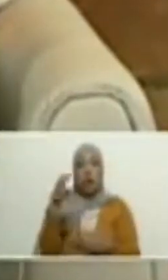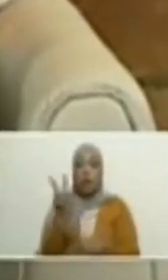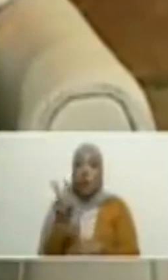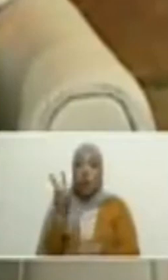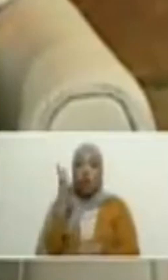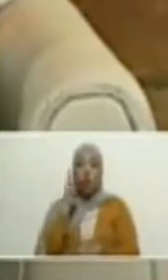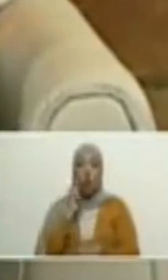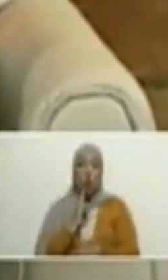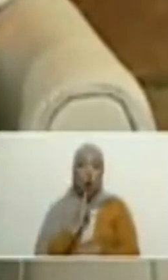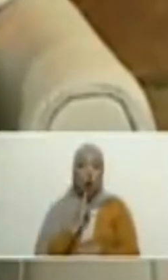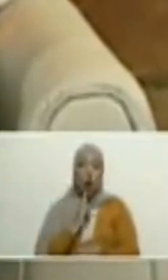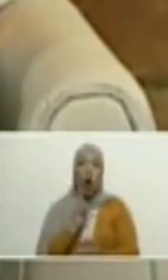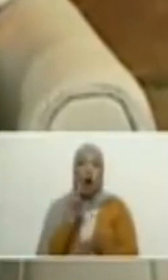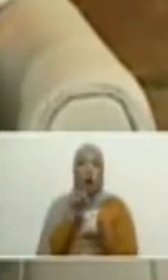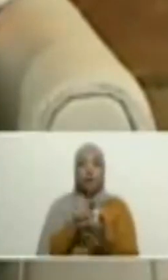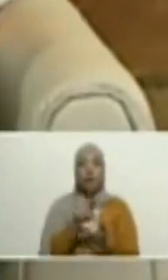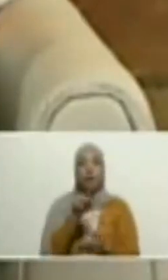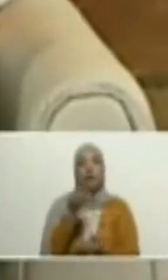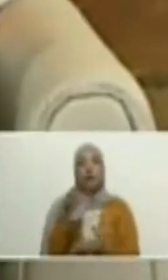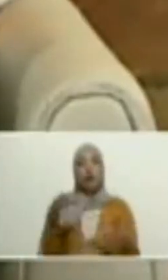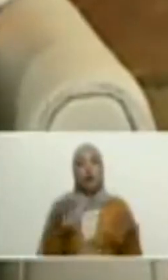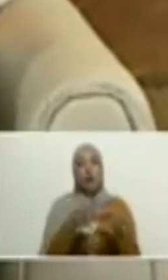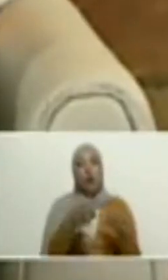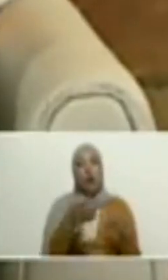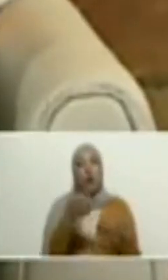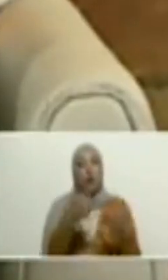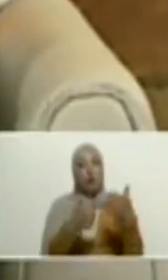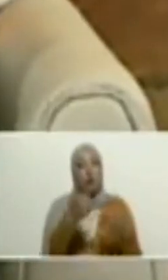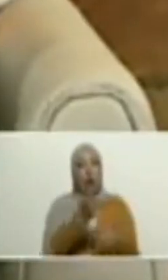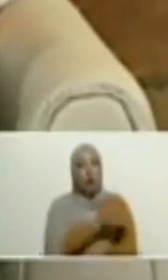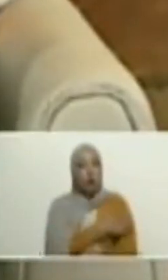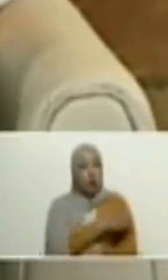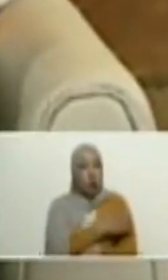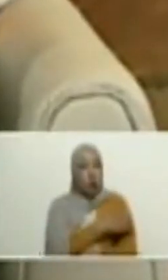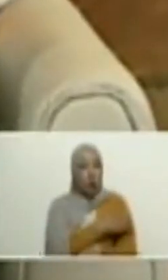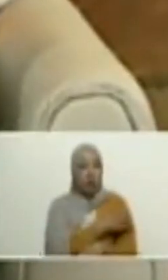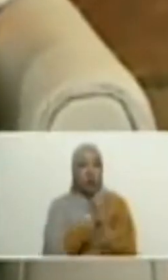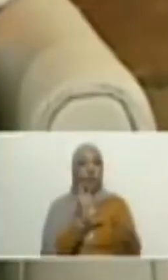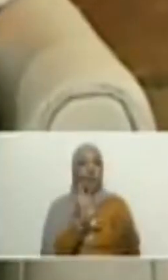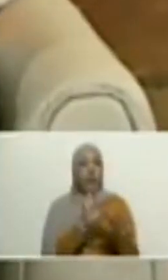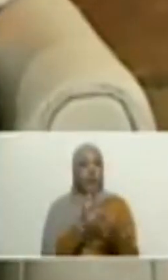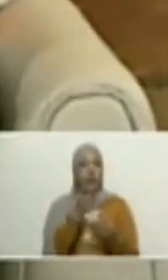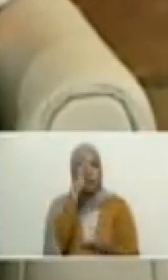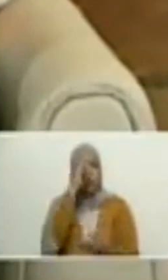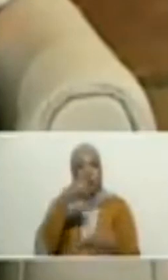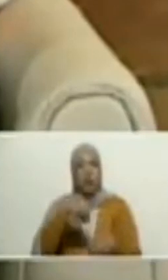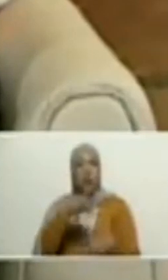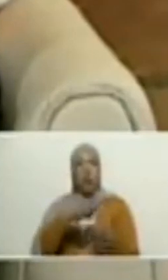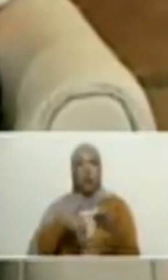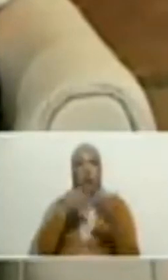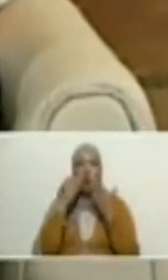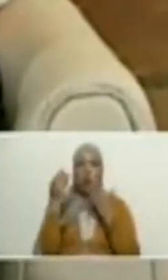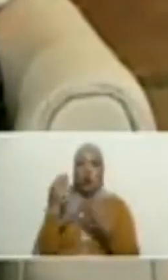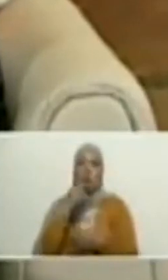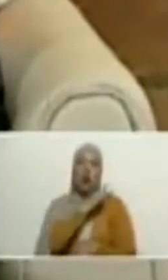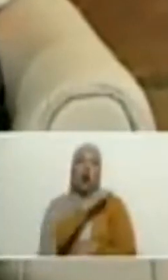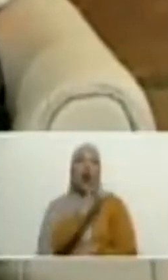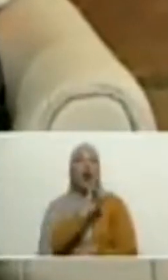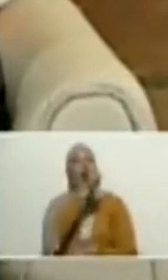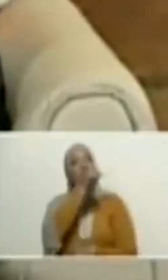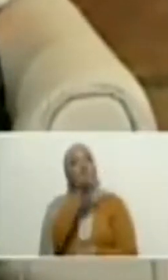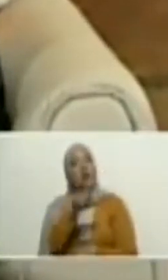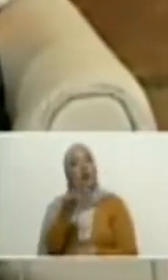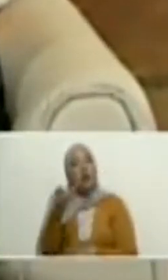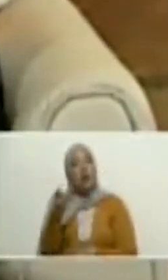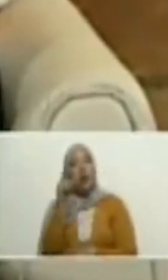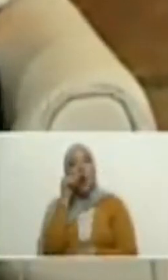de Venezuela y también por los representantes de la Plataforma Unitaria de Venezuela, el señor Gerardo Blay, que es el jefe de la delegación, el